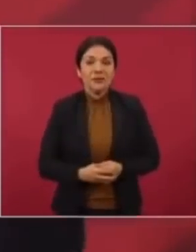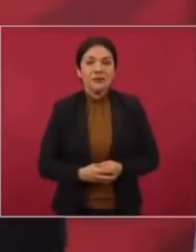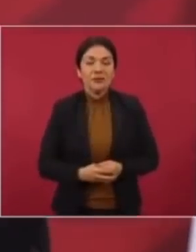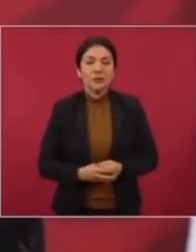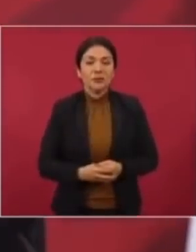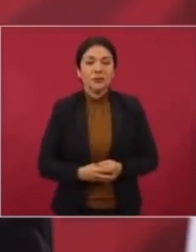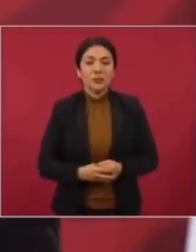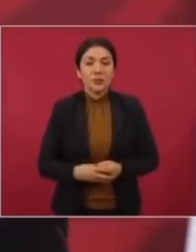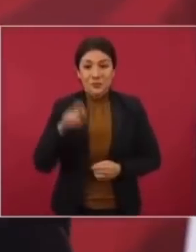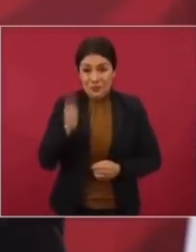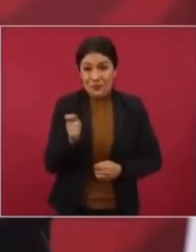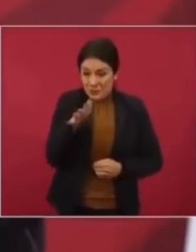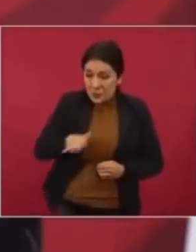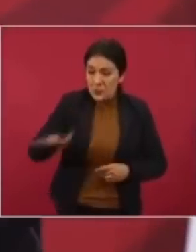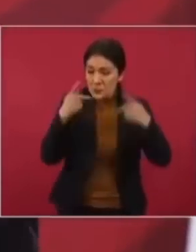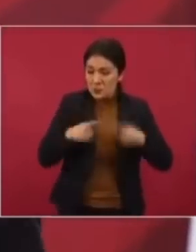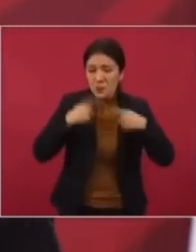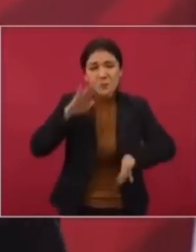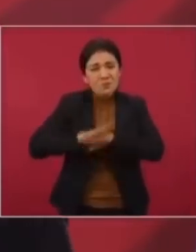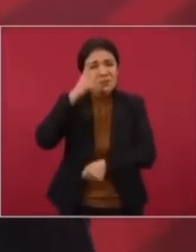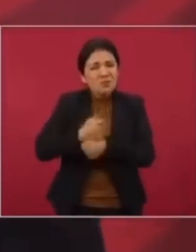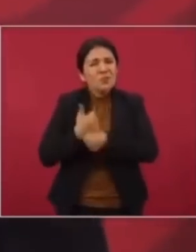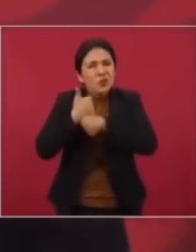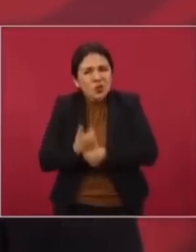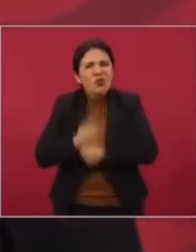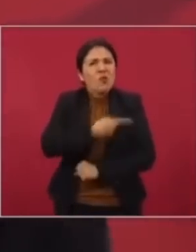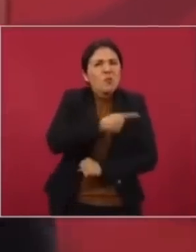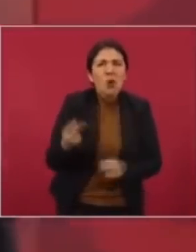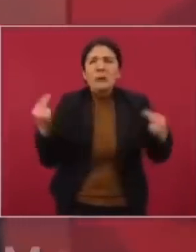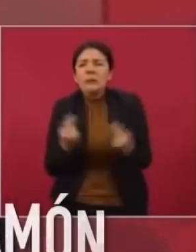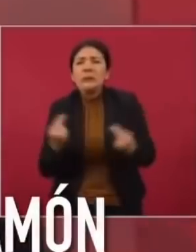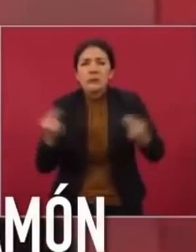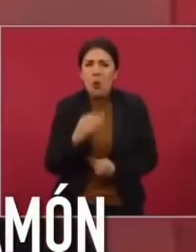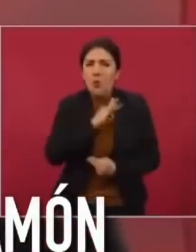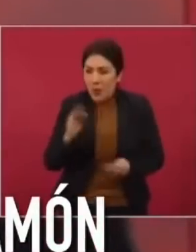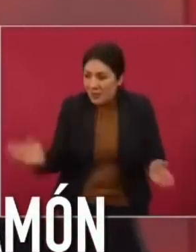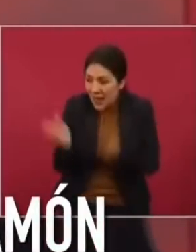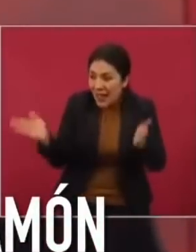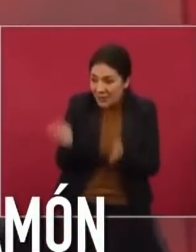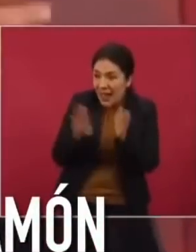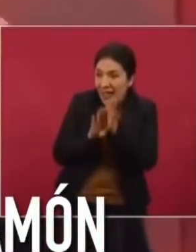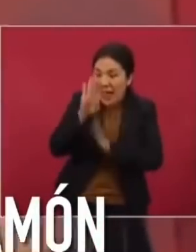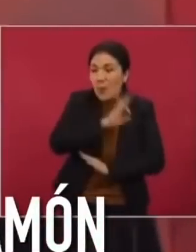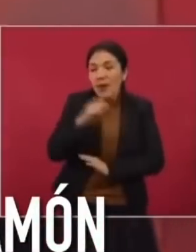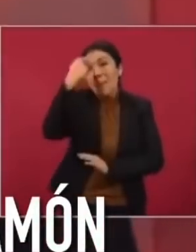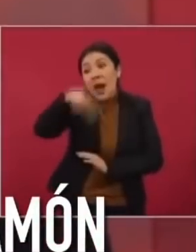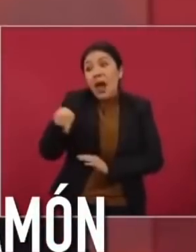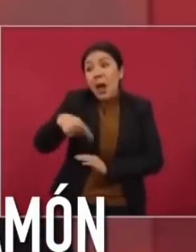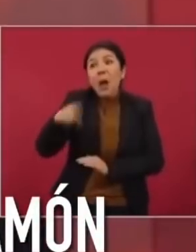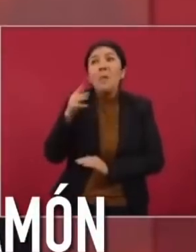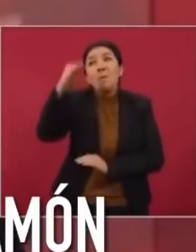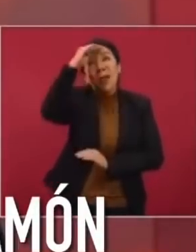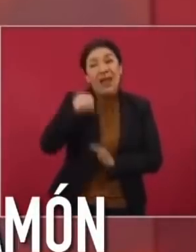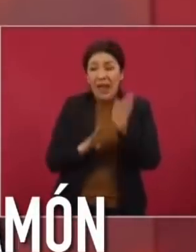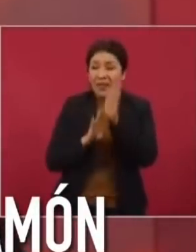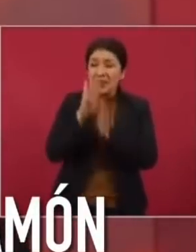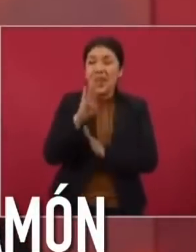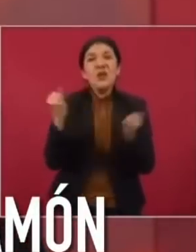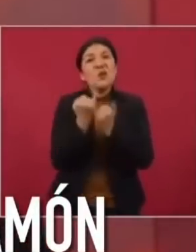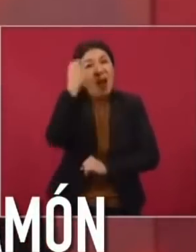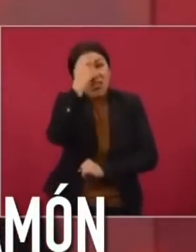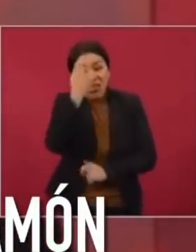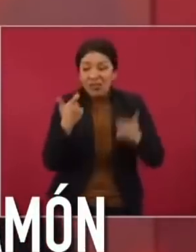más necesitada pueda salir de la pobreza, pero no para volverse aspiracionista o ladinos.